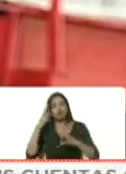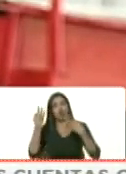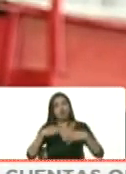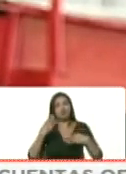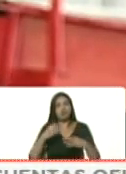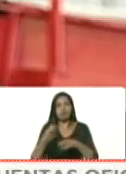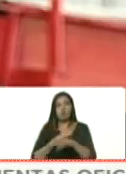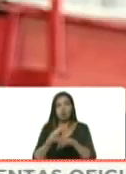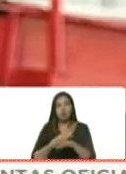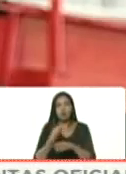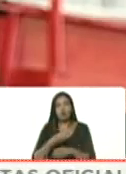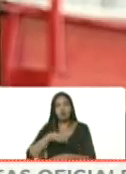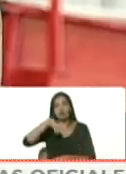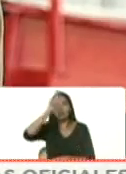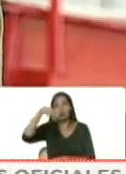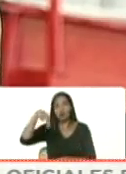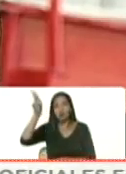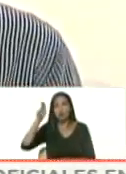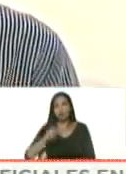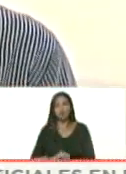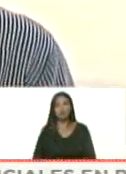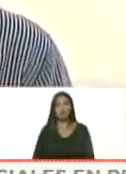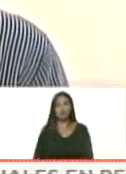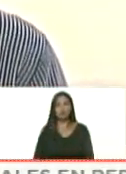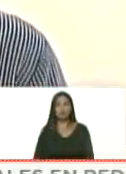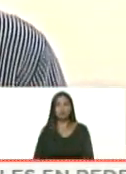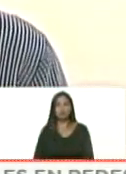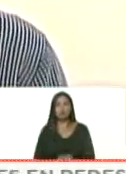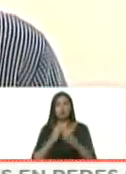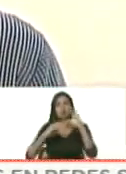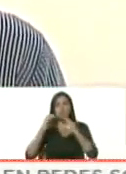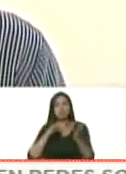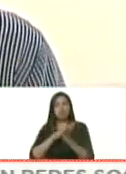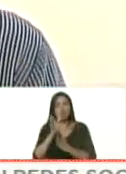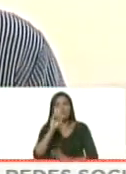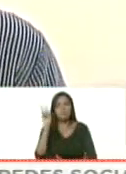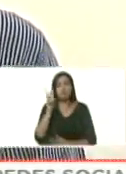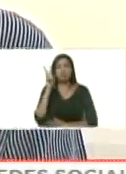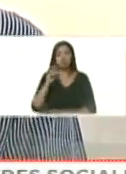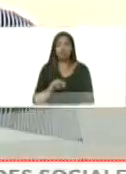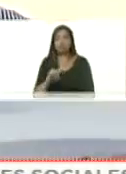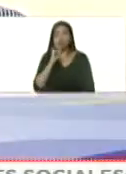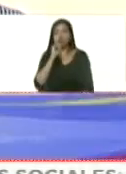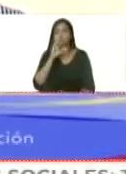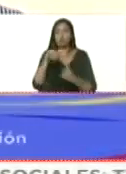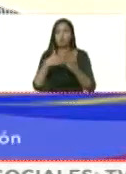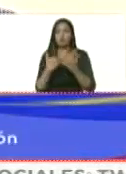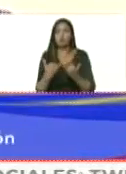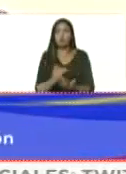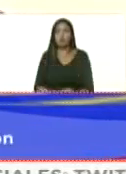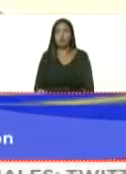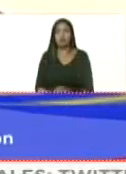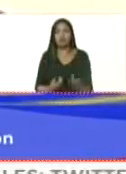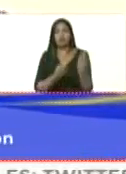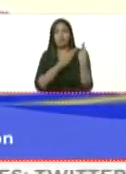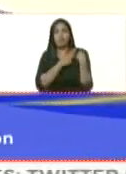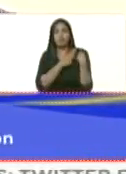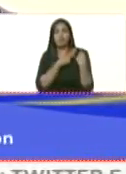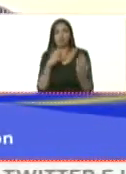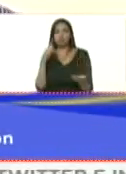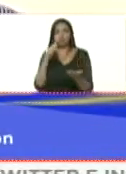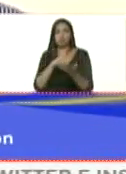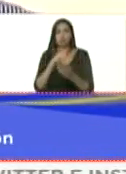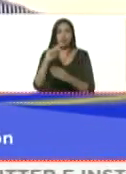del gobierno de Noruega. Adelante. Comunicado sobre Venezuela. Informamos que los representantes